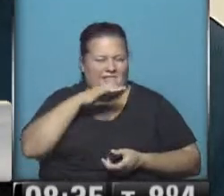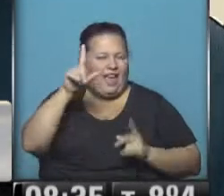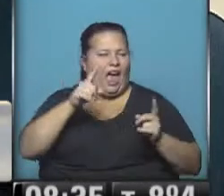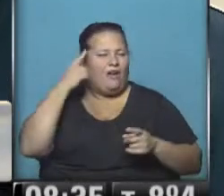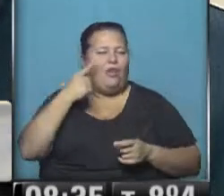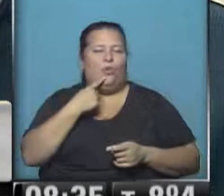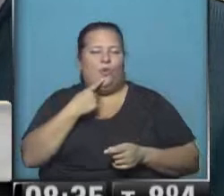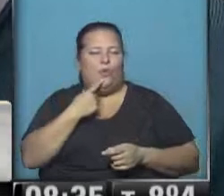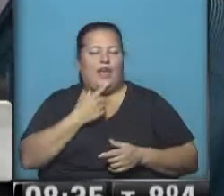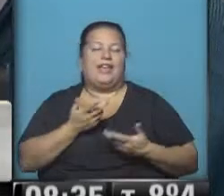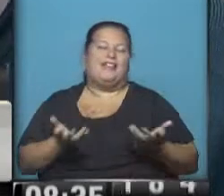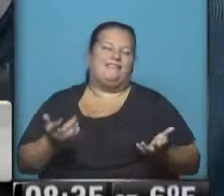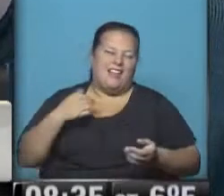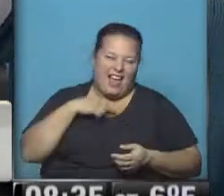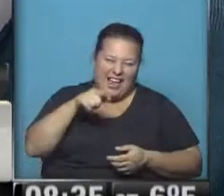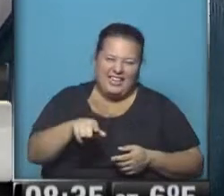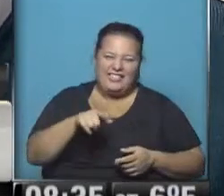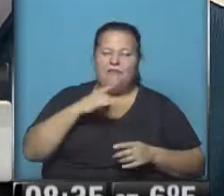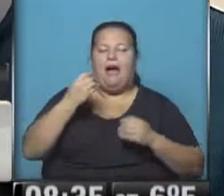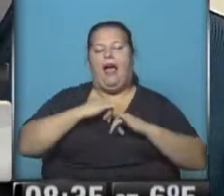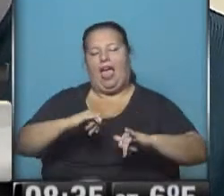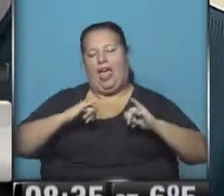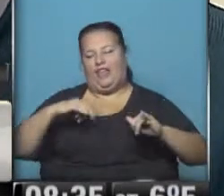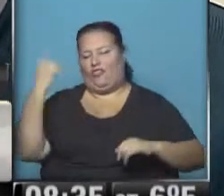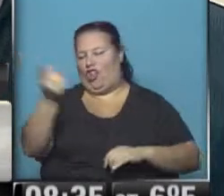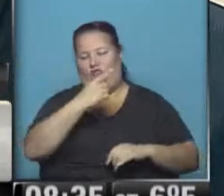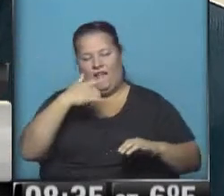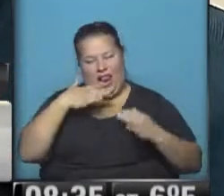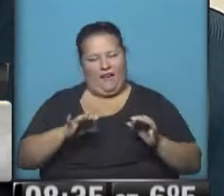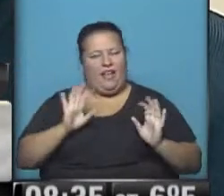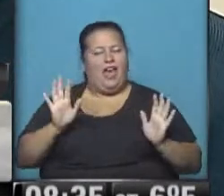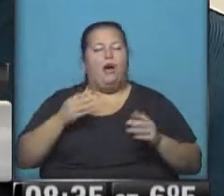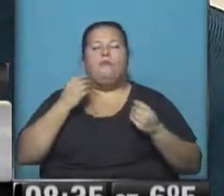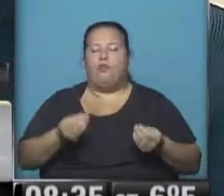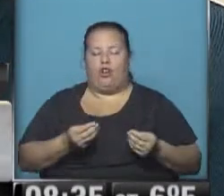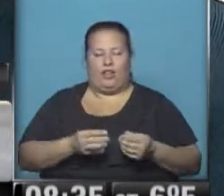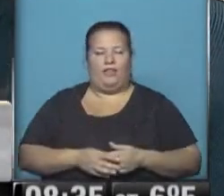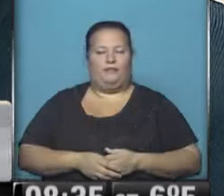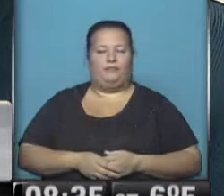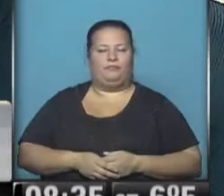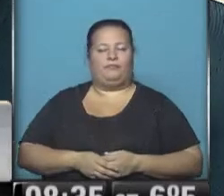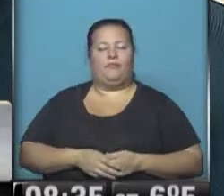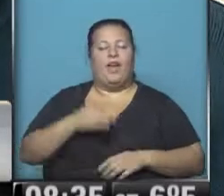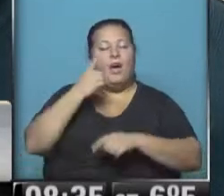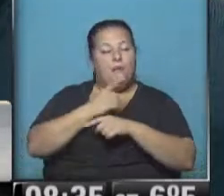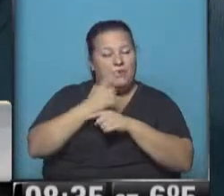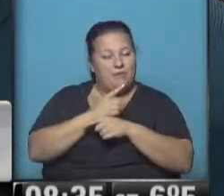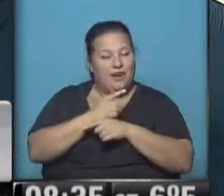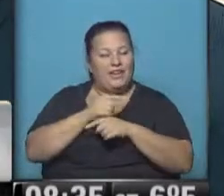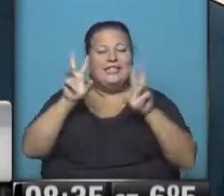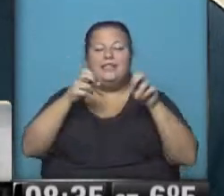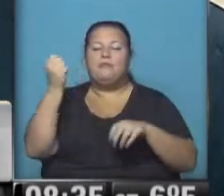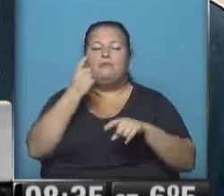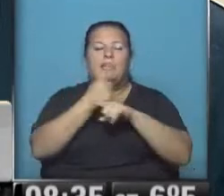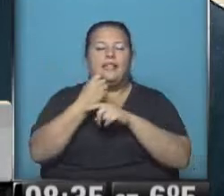esta duda mira me parece que es una línea de campaña del resto te soy sincero por lo siguiente primero porque acá el tema principal